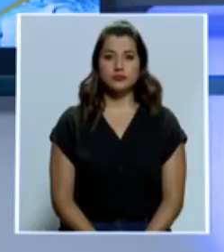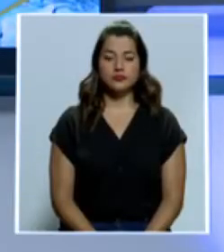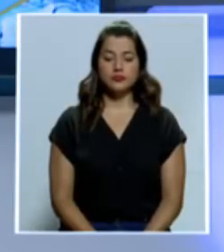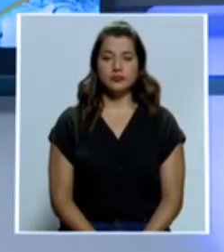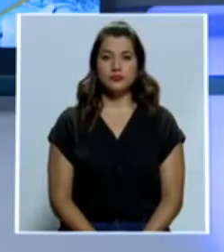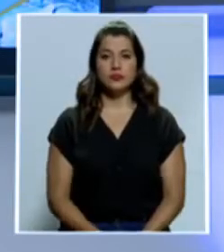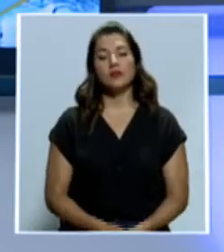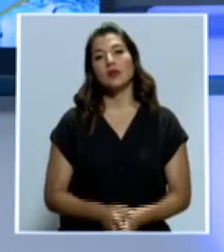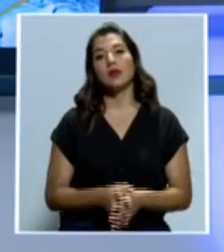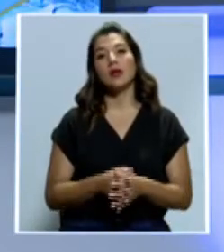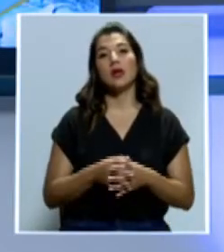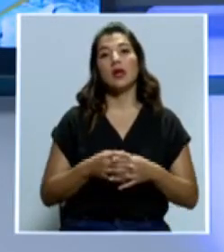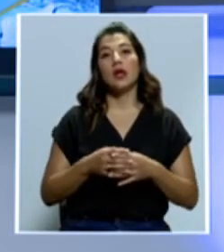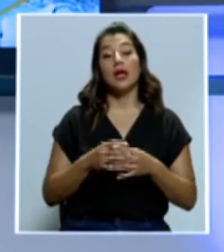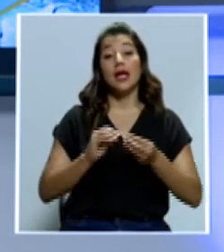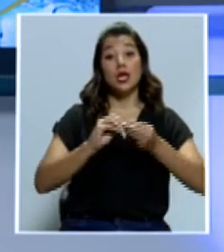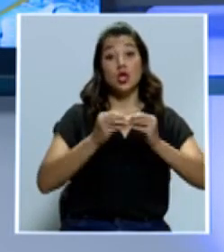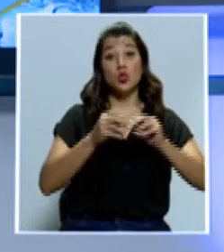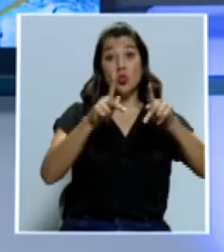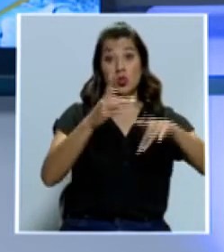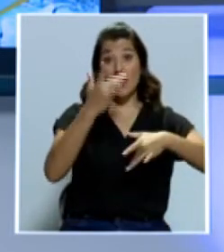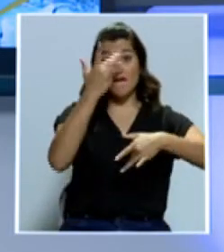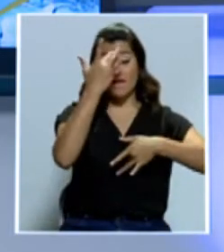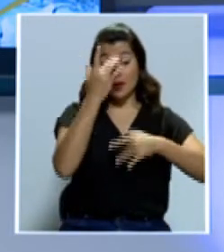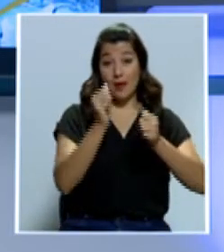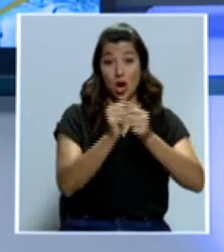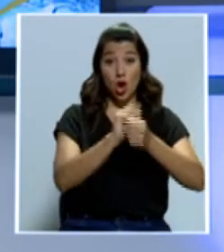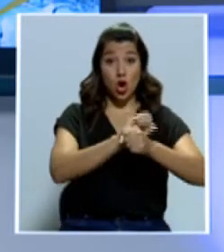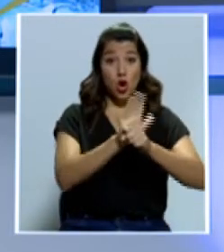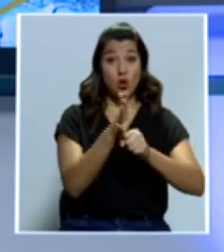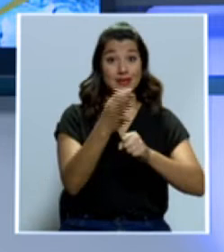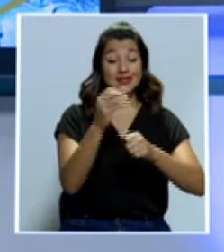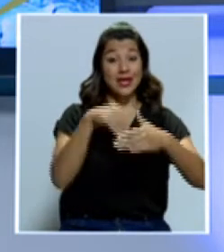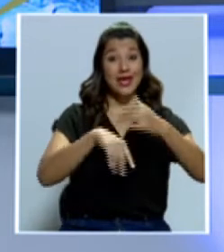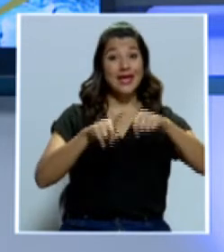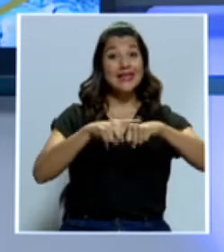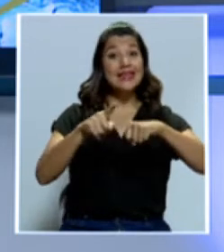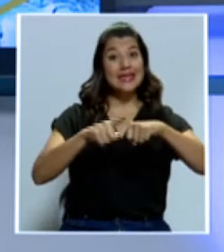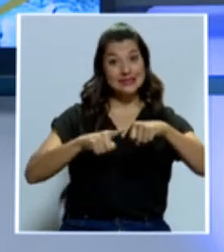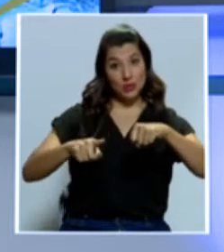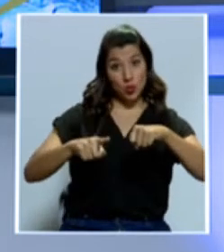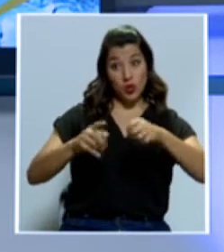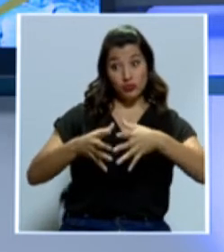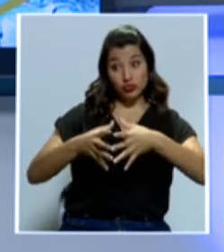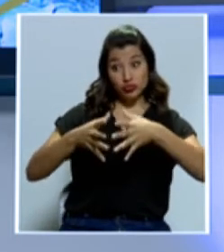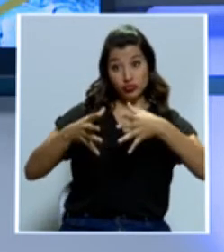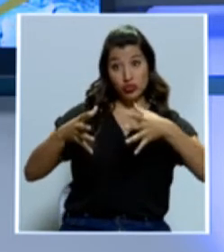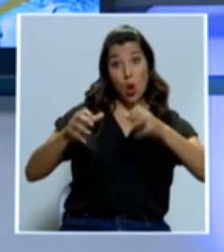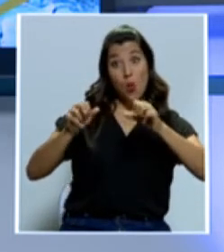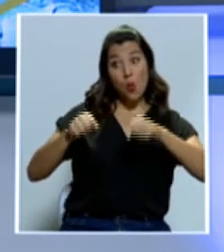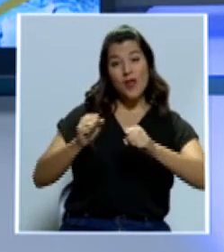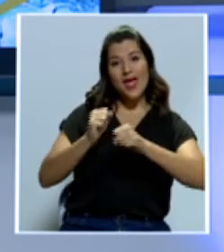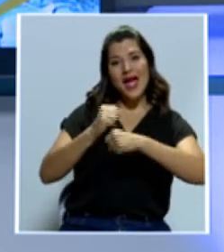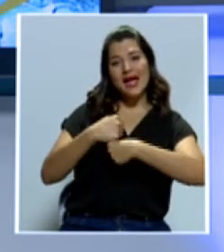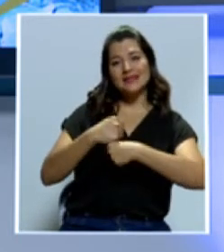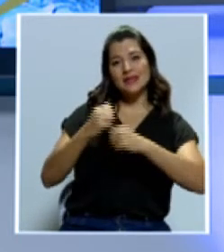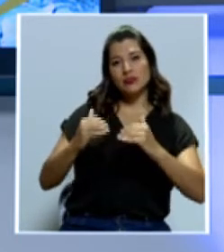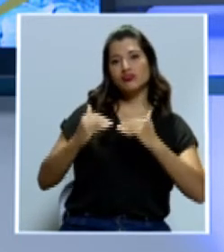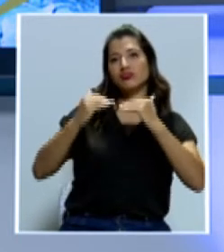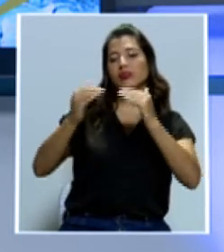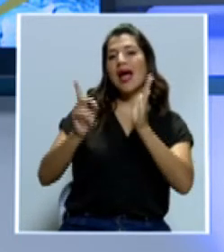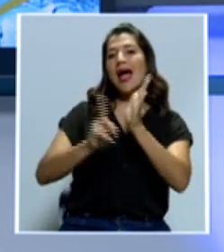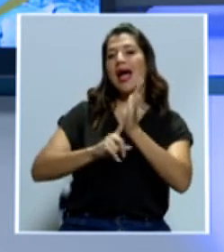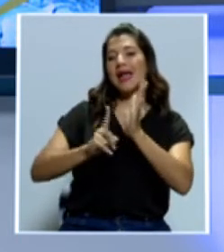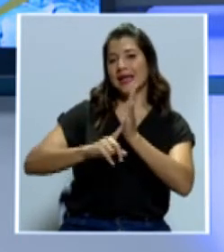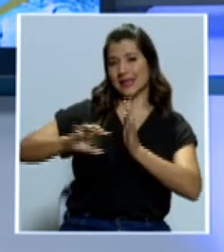El aumento de casos de COVID-19 en Pérez Celedón podría elevar alerta naranja a este cantón. Carmen Picado de TV Sur, Canal 14, con